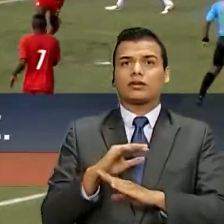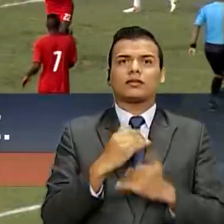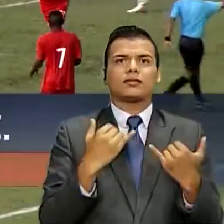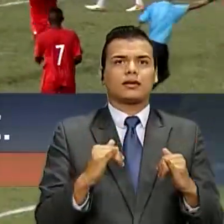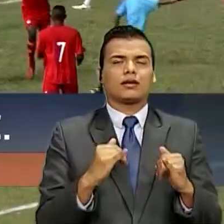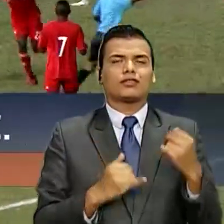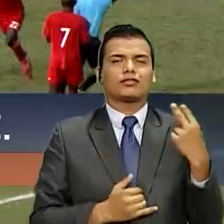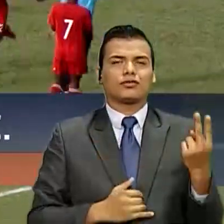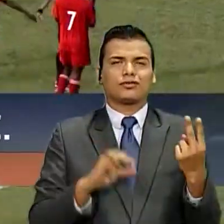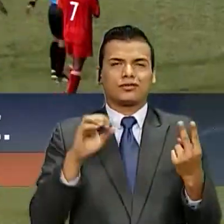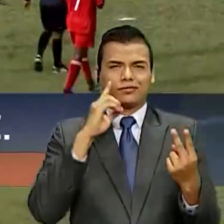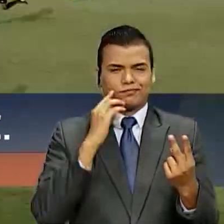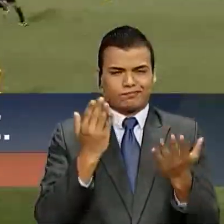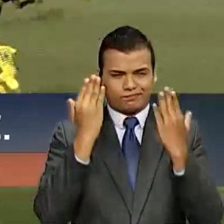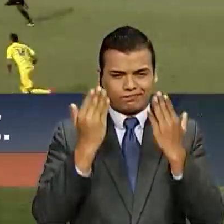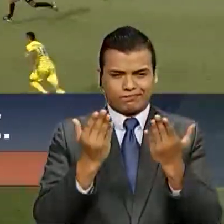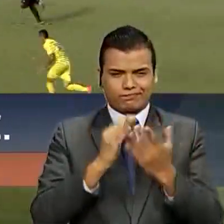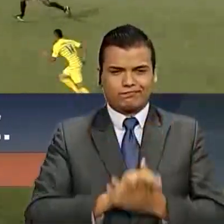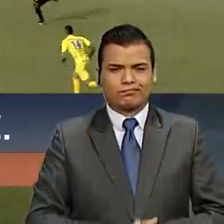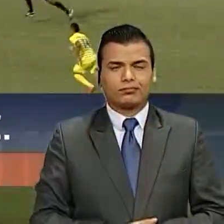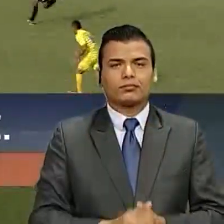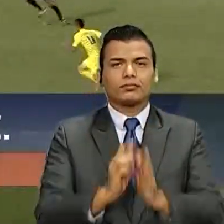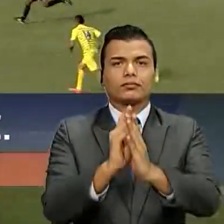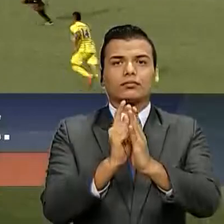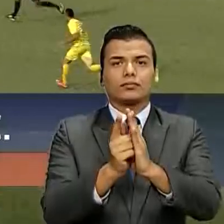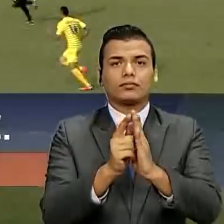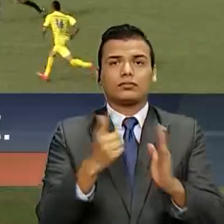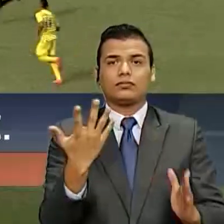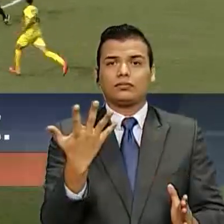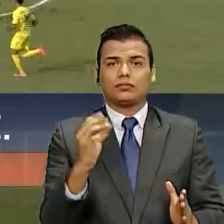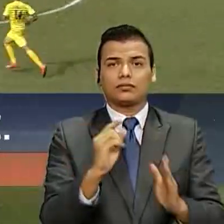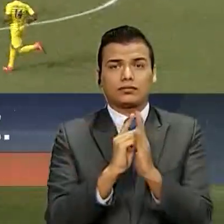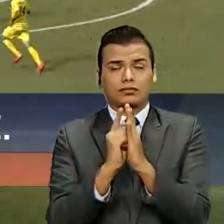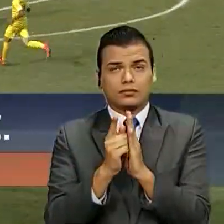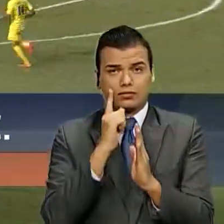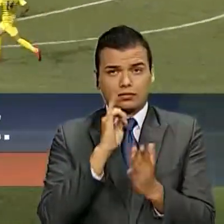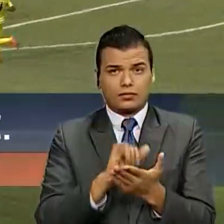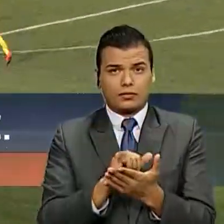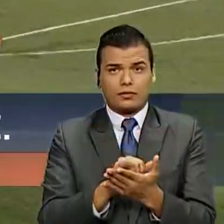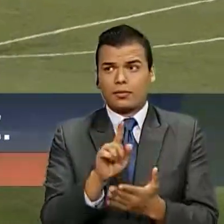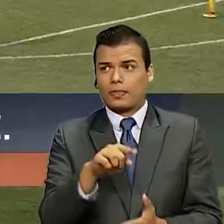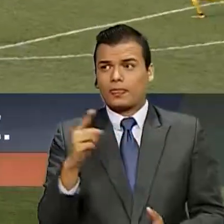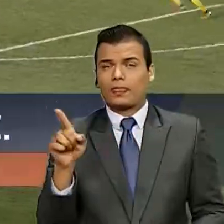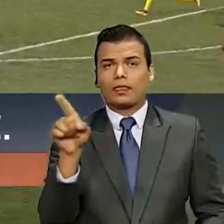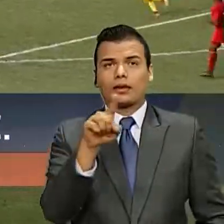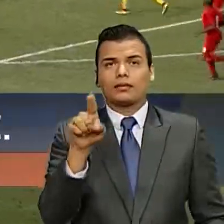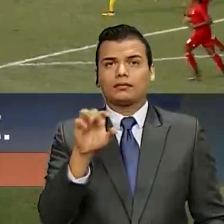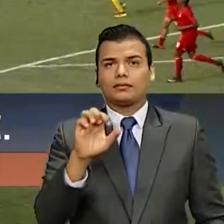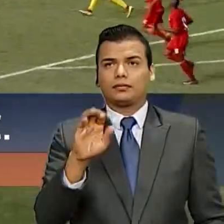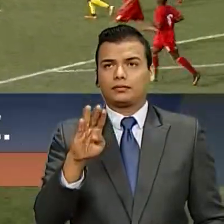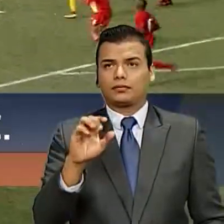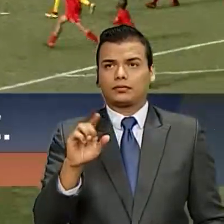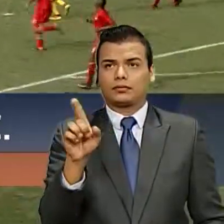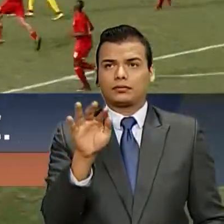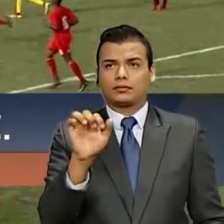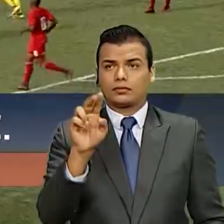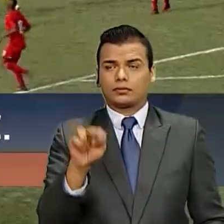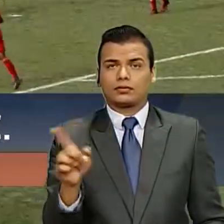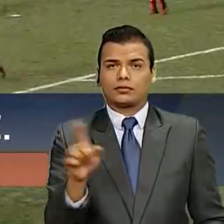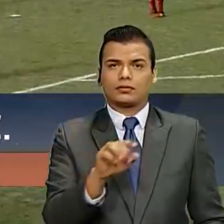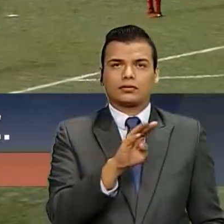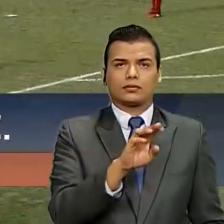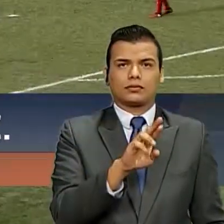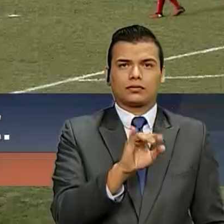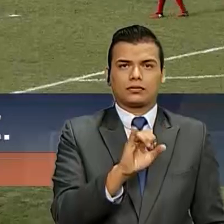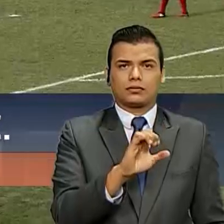2-0 a favor de los Diablos Rojos. A los 54 minutos, luego de un pase de Sebastián González, Breider Golut anota el tercero